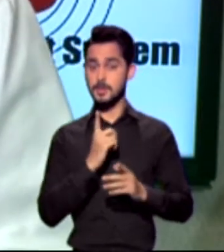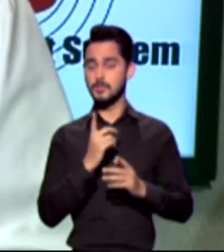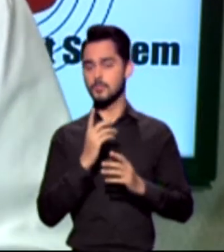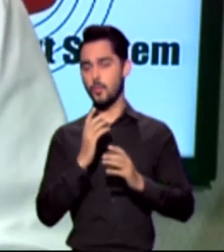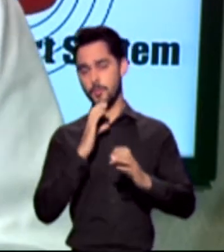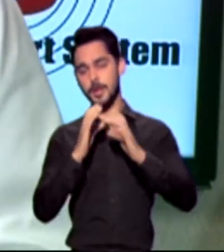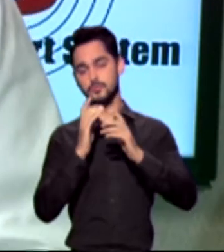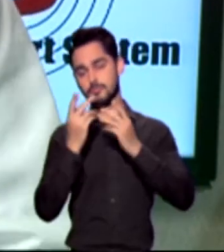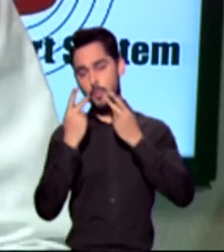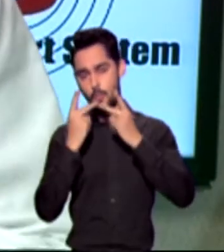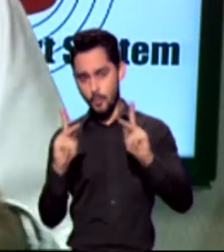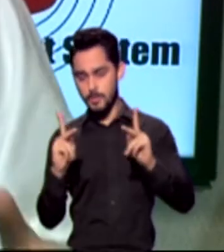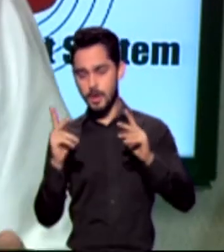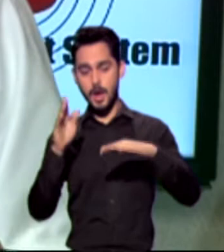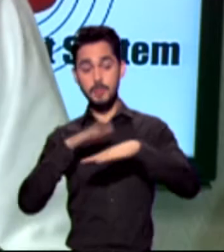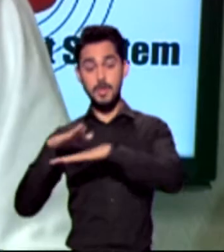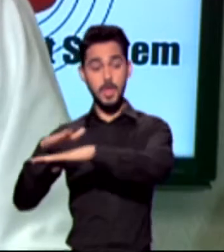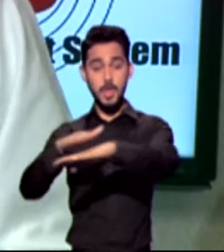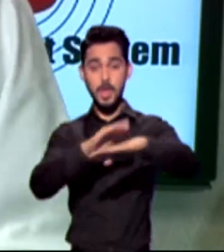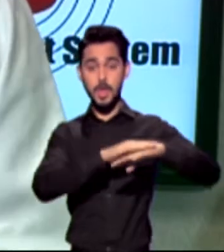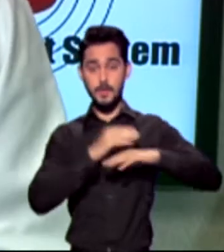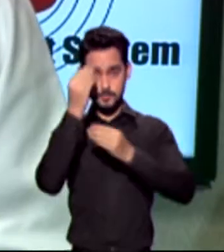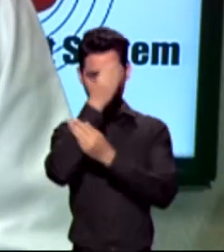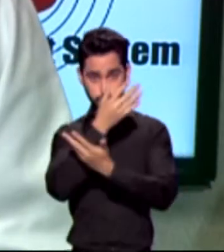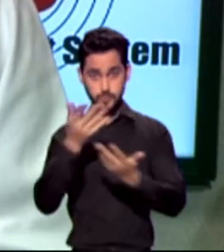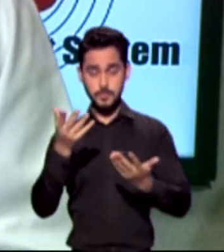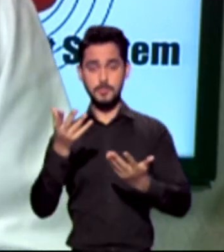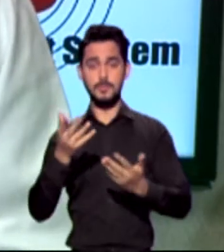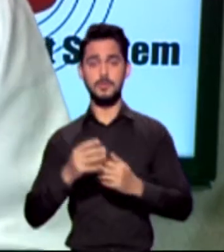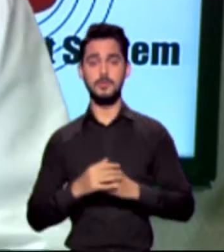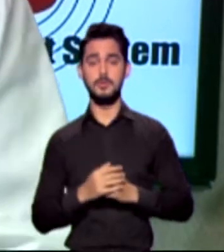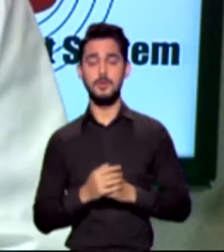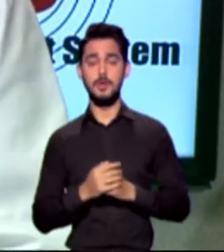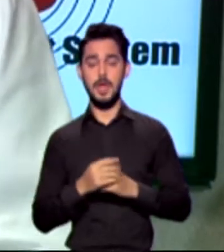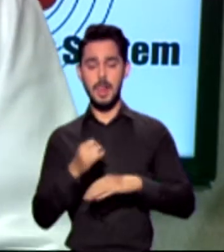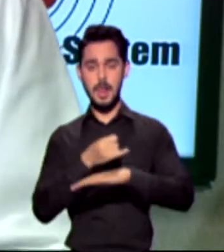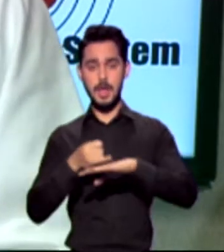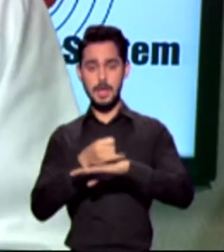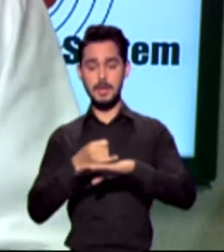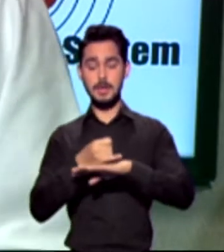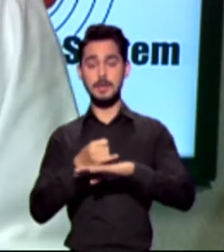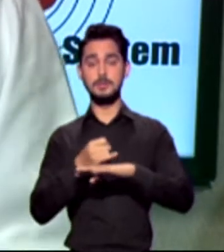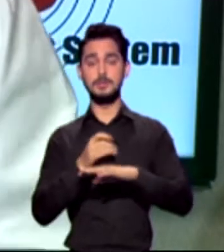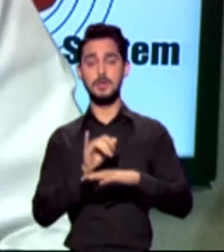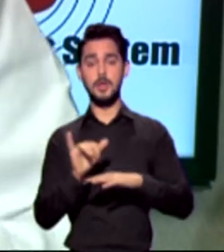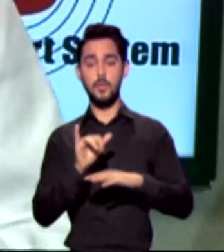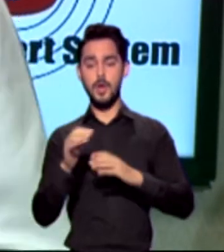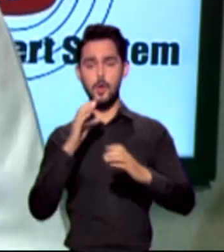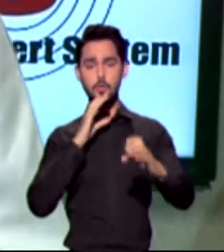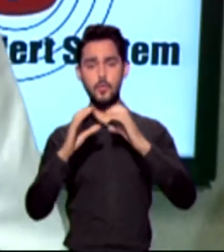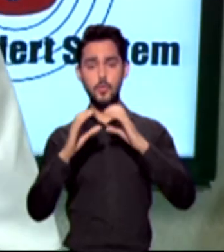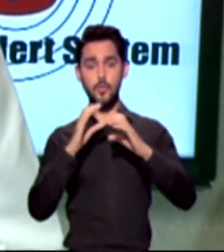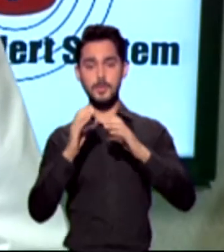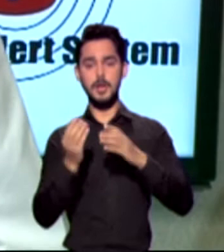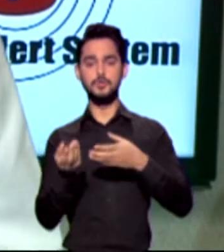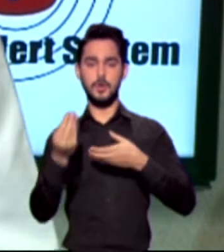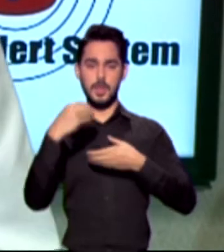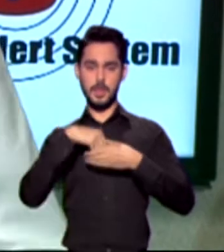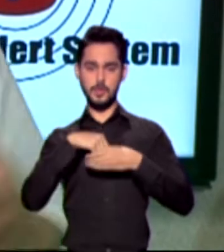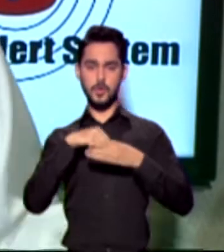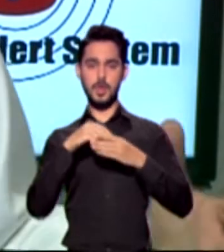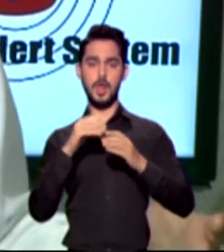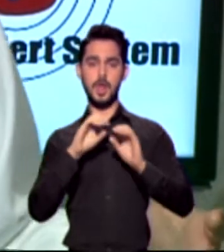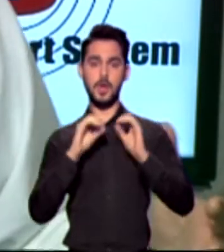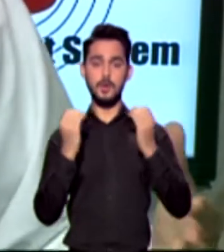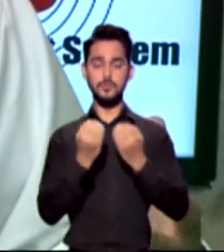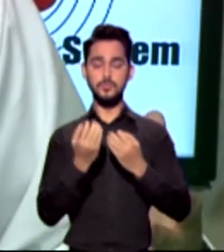pública a toda la ciudadanía, a todo lo largo y ancho de la isla, sino de la infraestructura de comunicaciones interna, cómo la